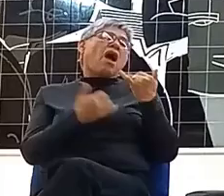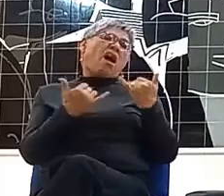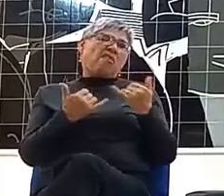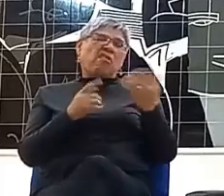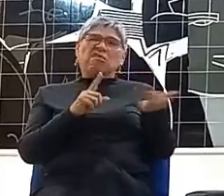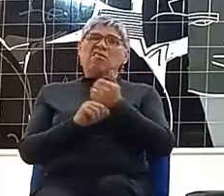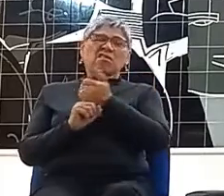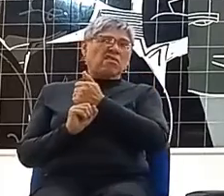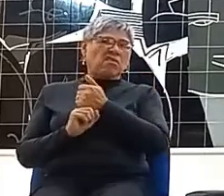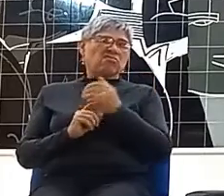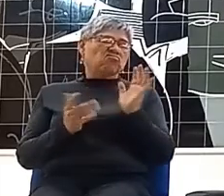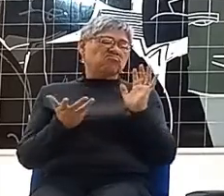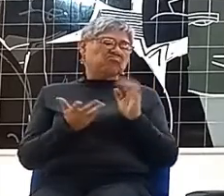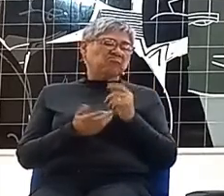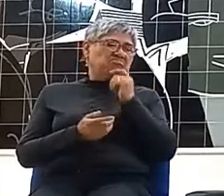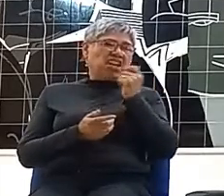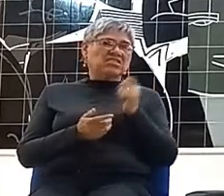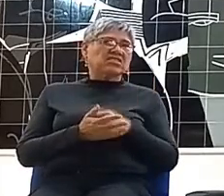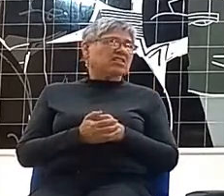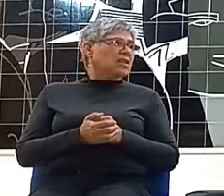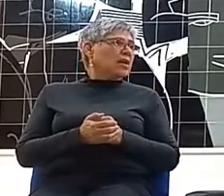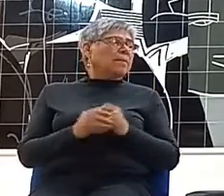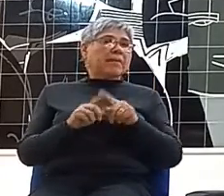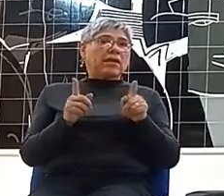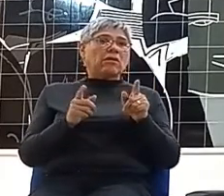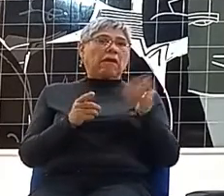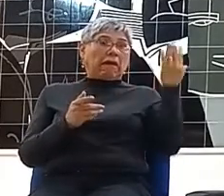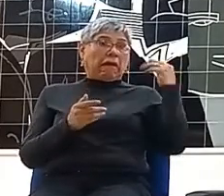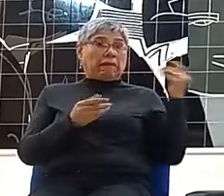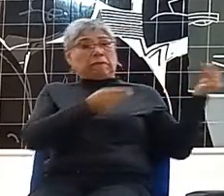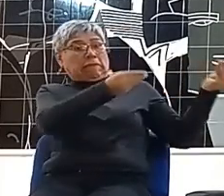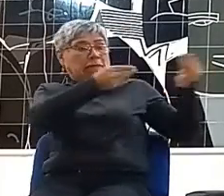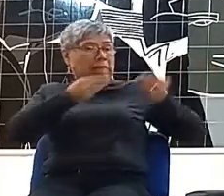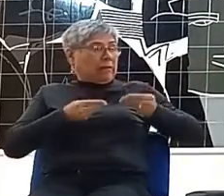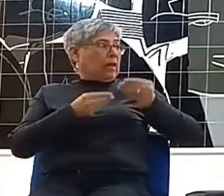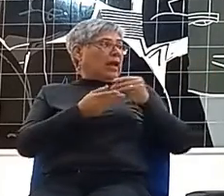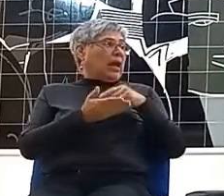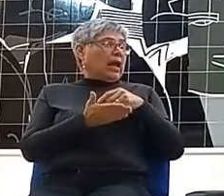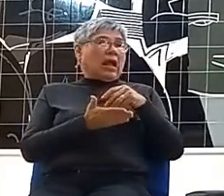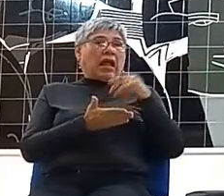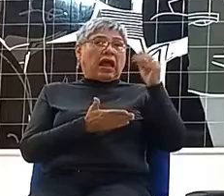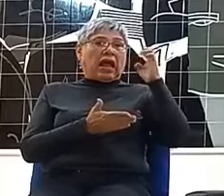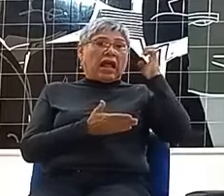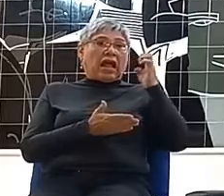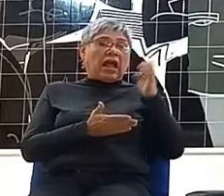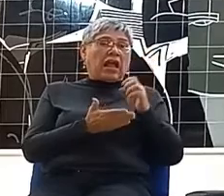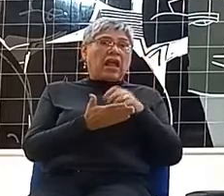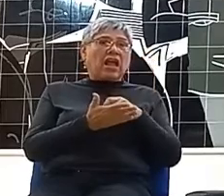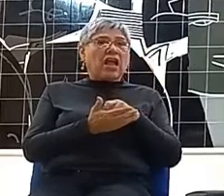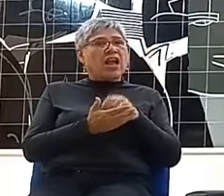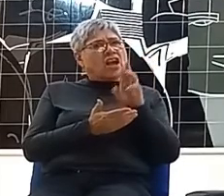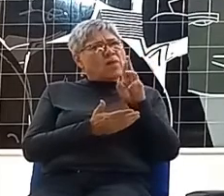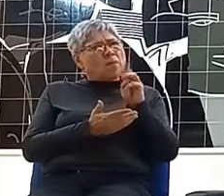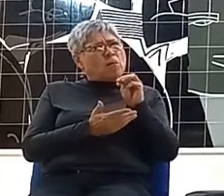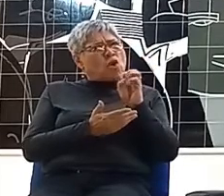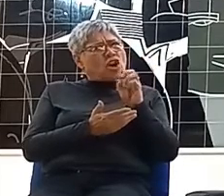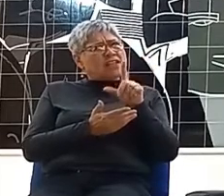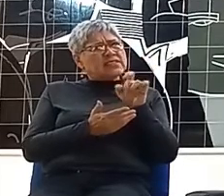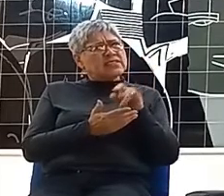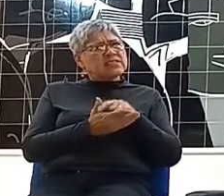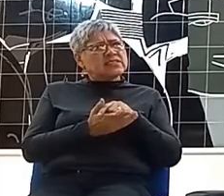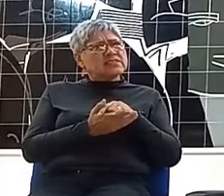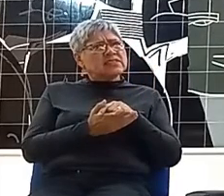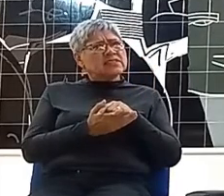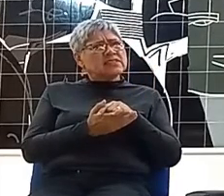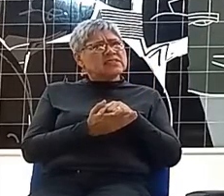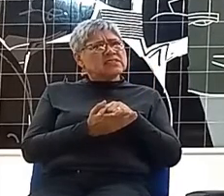centros comerciales, pero antes alguien tenía que viajar a Europa, a los Estados Unidos, para traer un molesquín. De hecho, él alguna vez me trajo